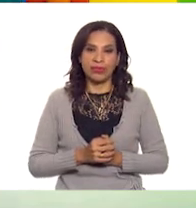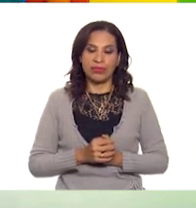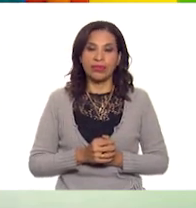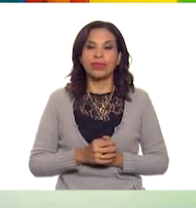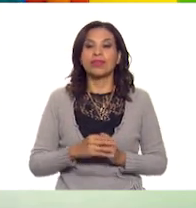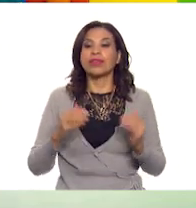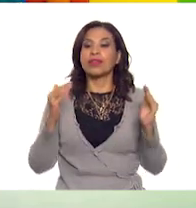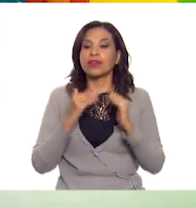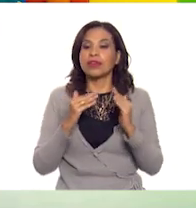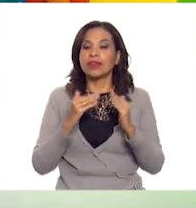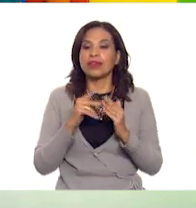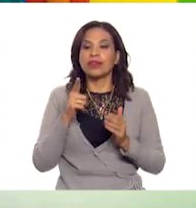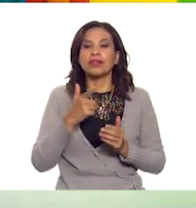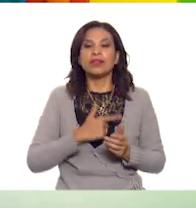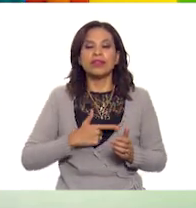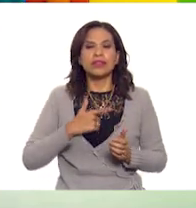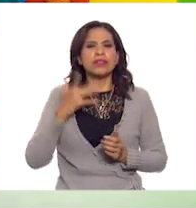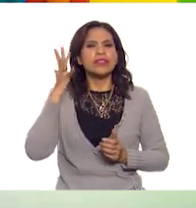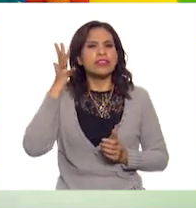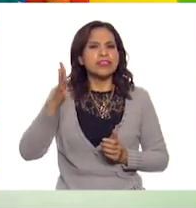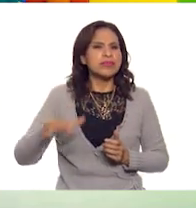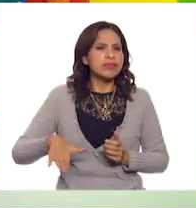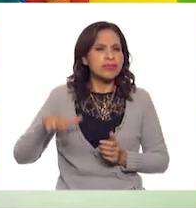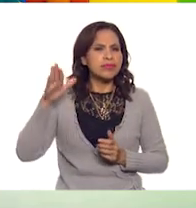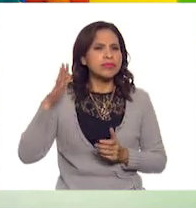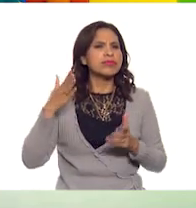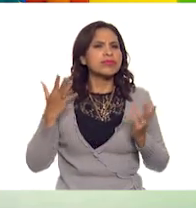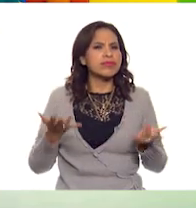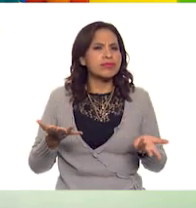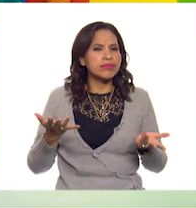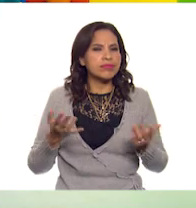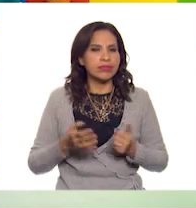En casa, ¿qué te gustaría hacer de grande?